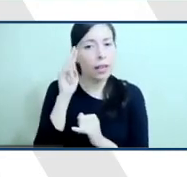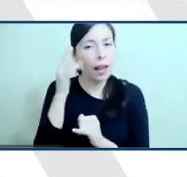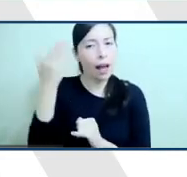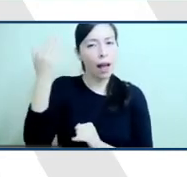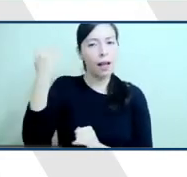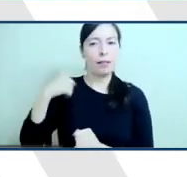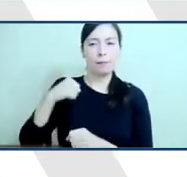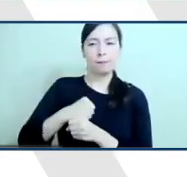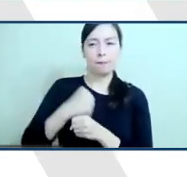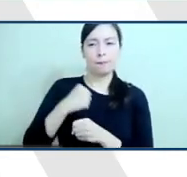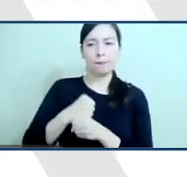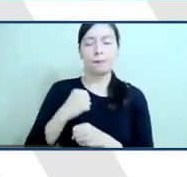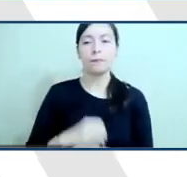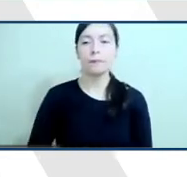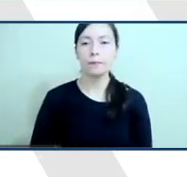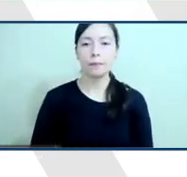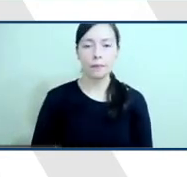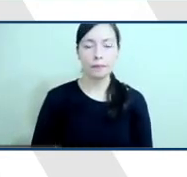lugar.